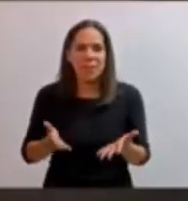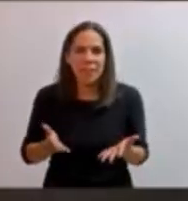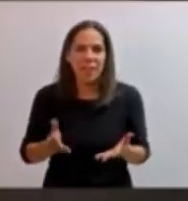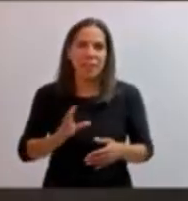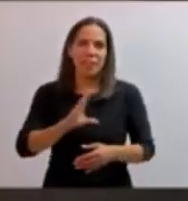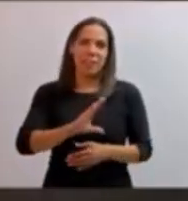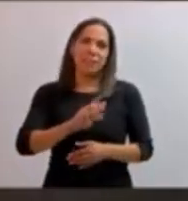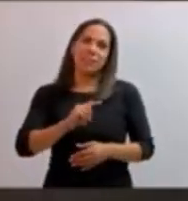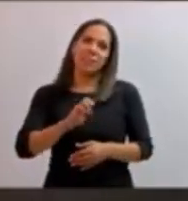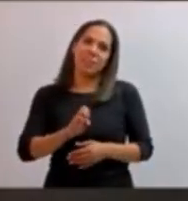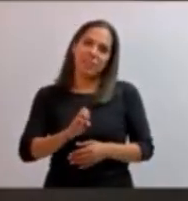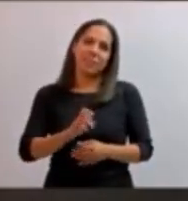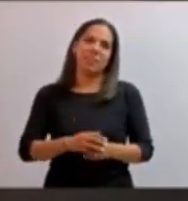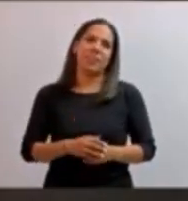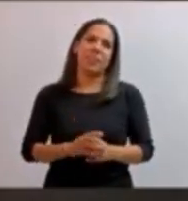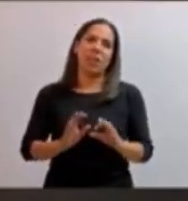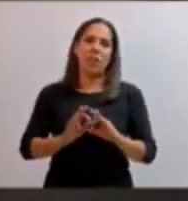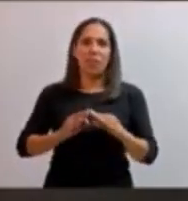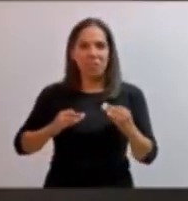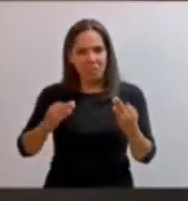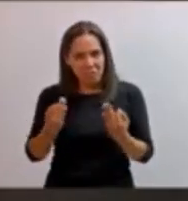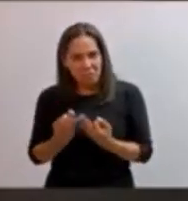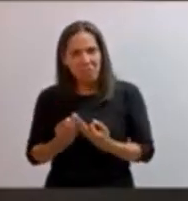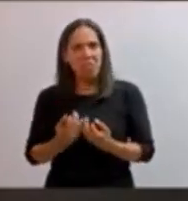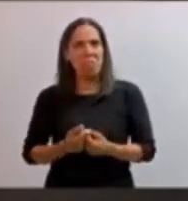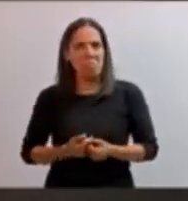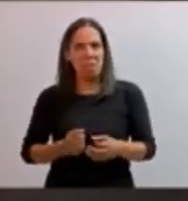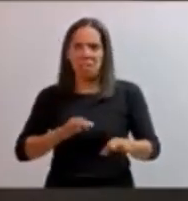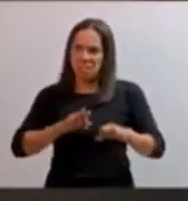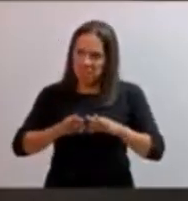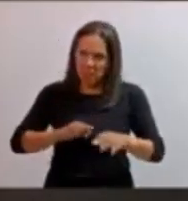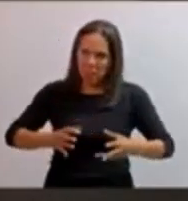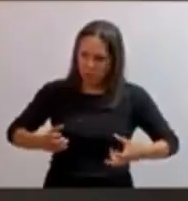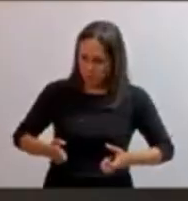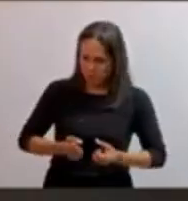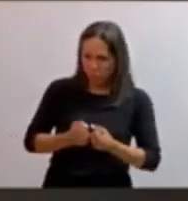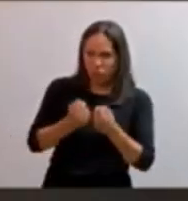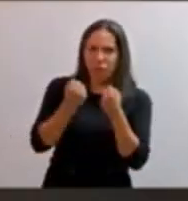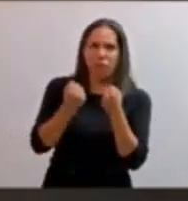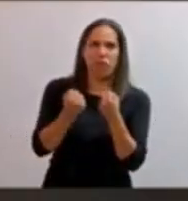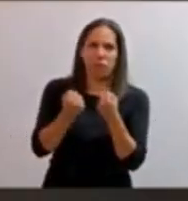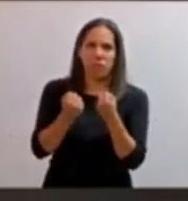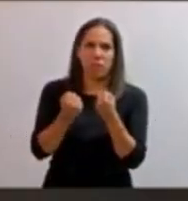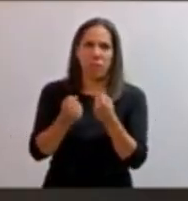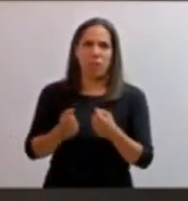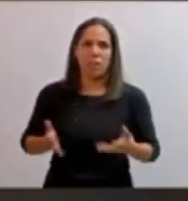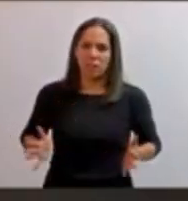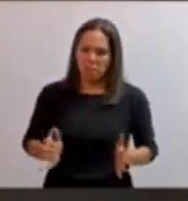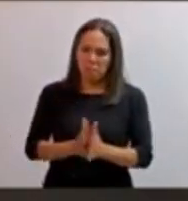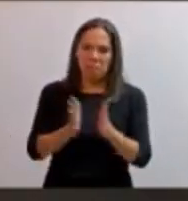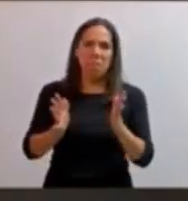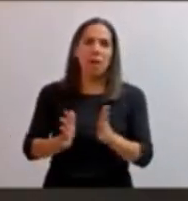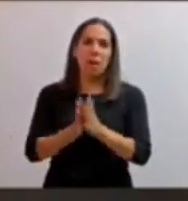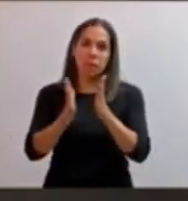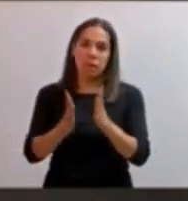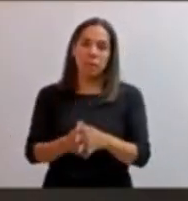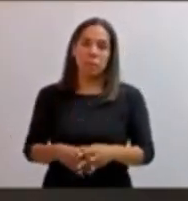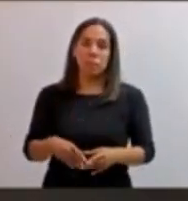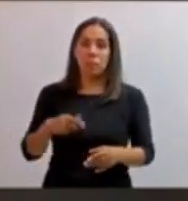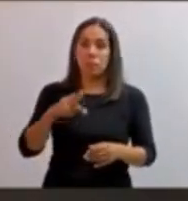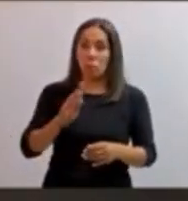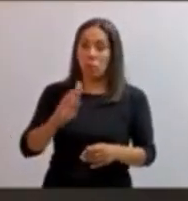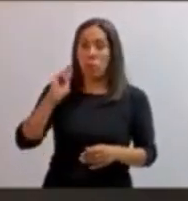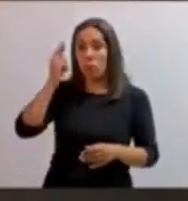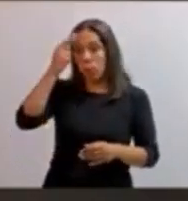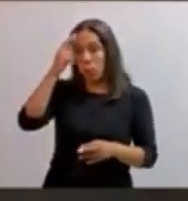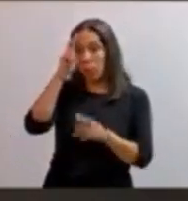Escolar mediante diversas formas de trabajo que potencien la participación y el diálogo respetuoso